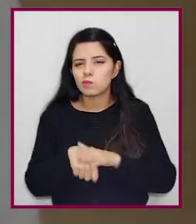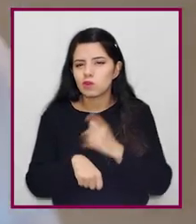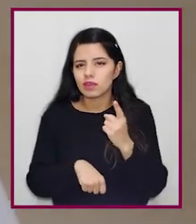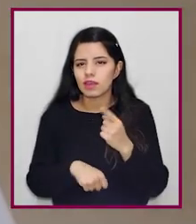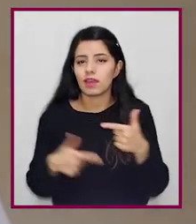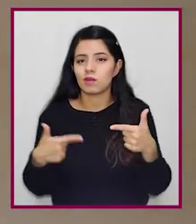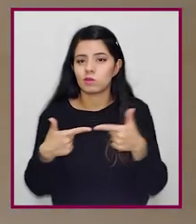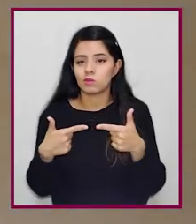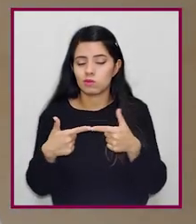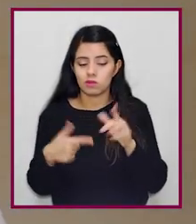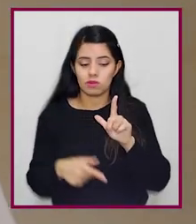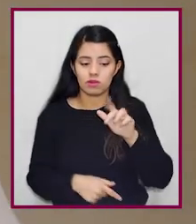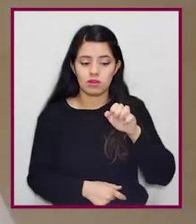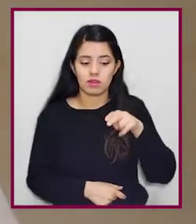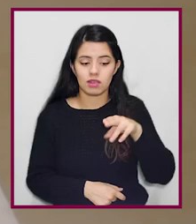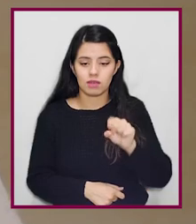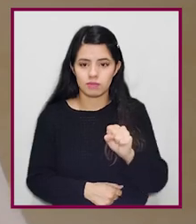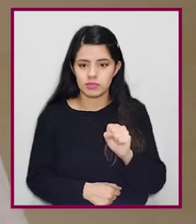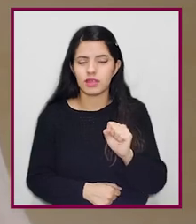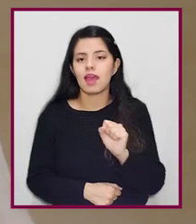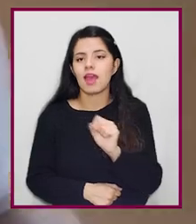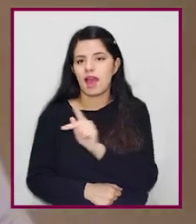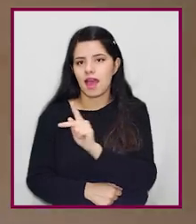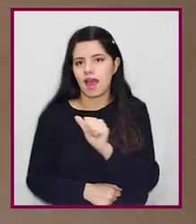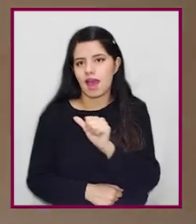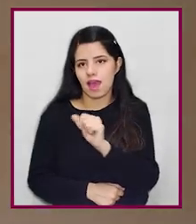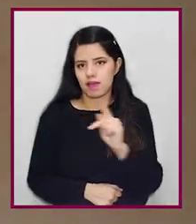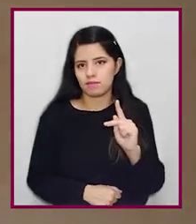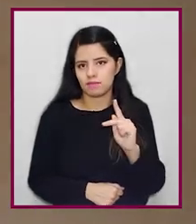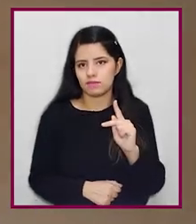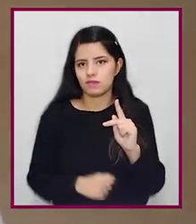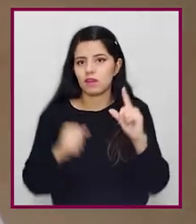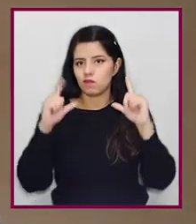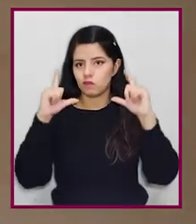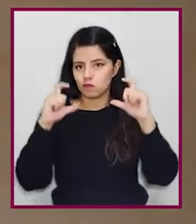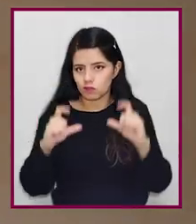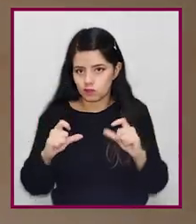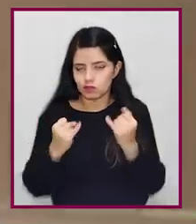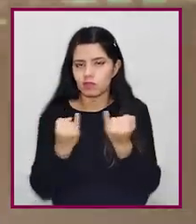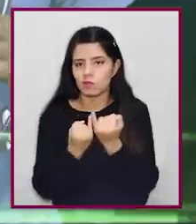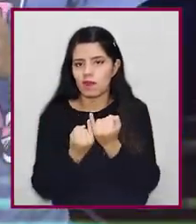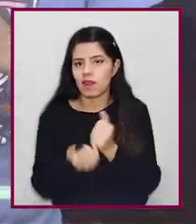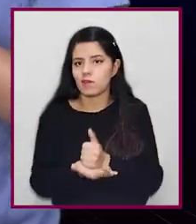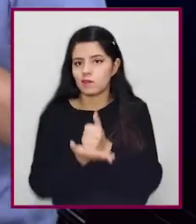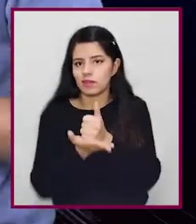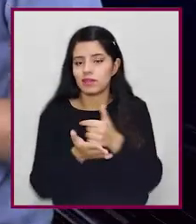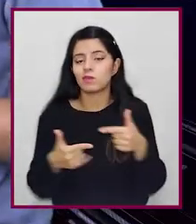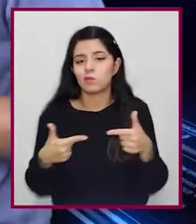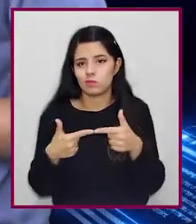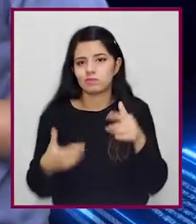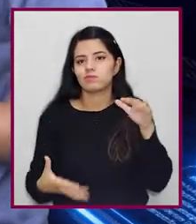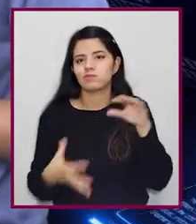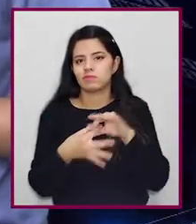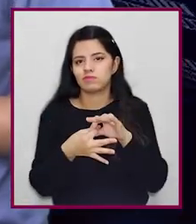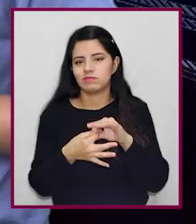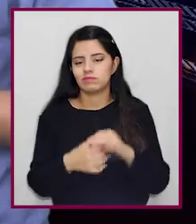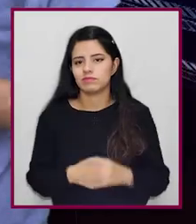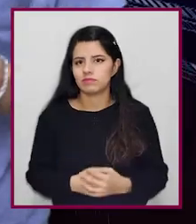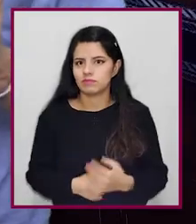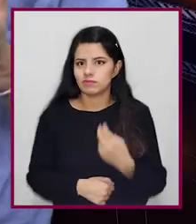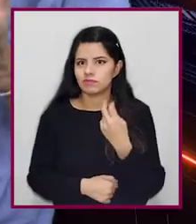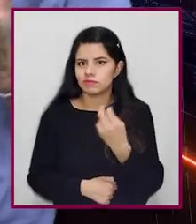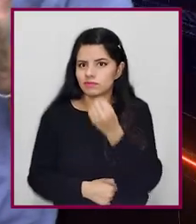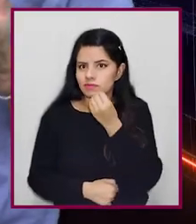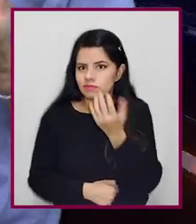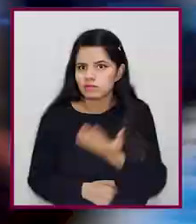Google Lens está integrada con las aplicaciones Google Fotos y Asistente de Google. ¡Está increíblísima esa app, Tiba!